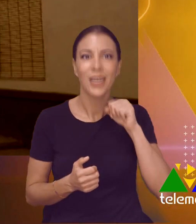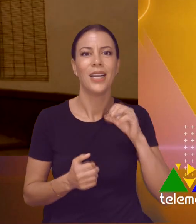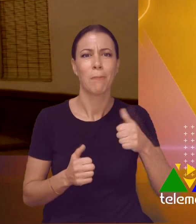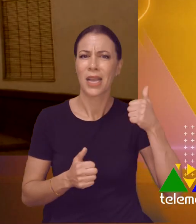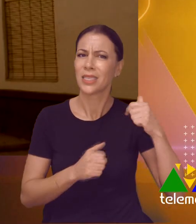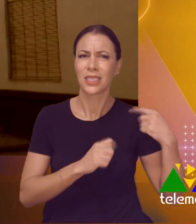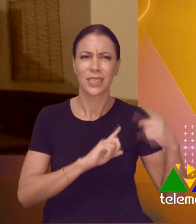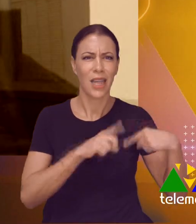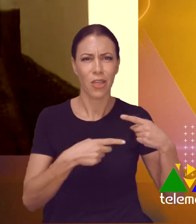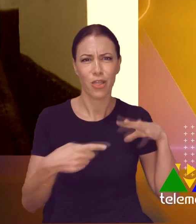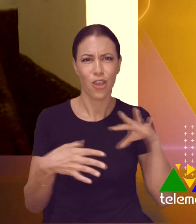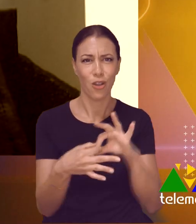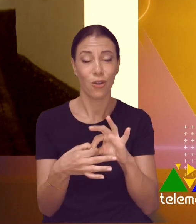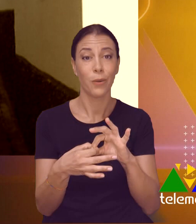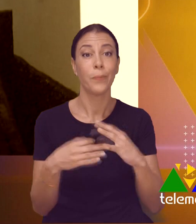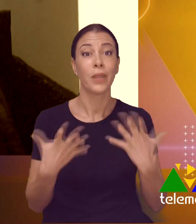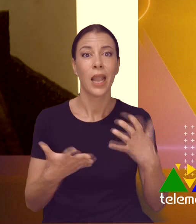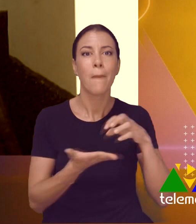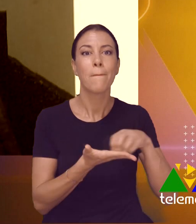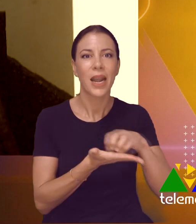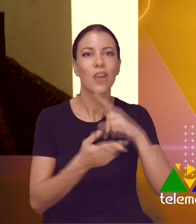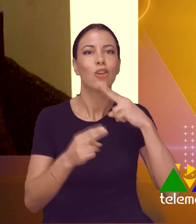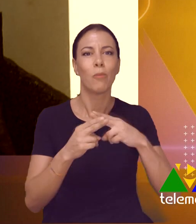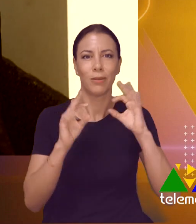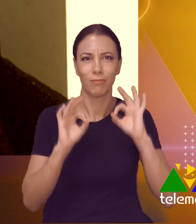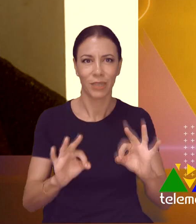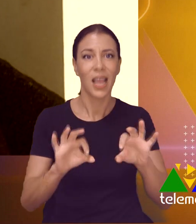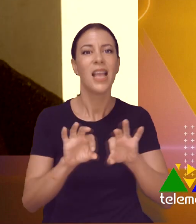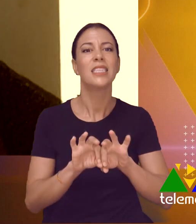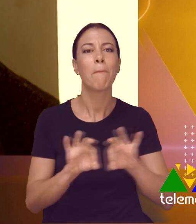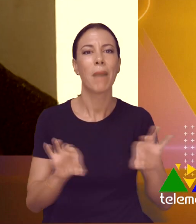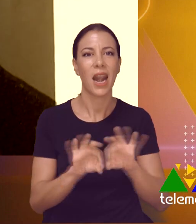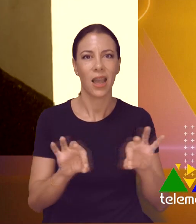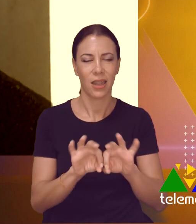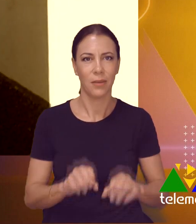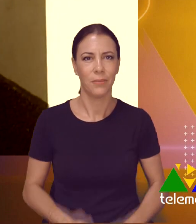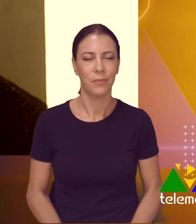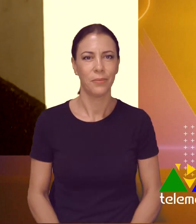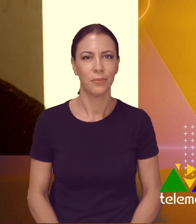Motril más tradicional. El barrio de La Esparraguera.